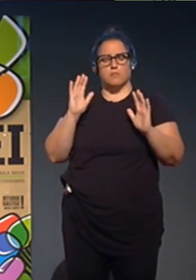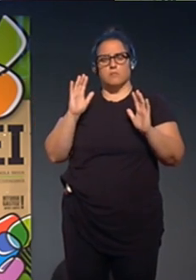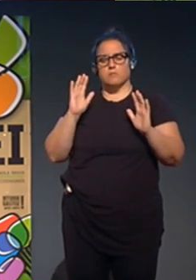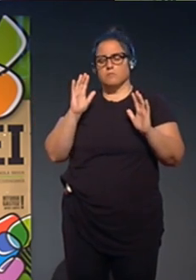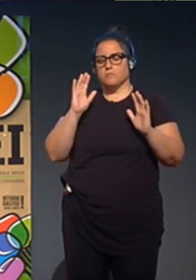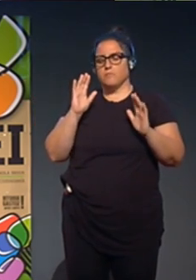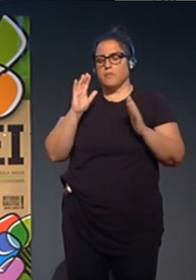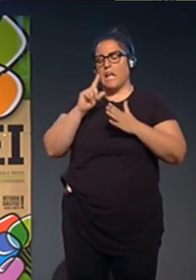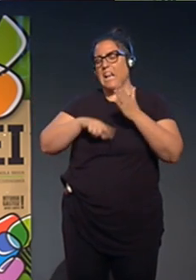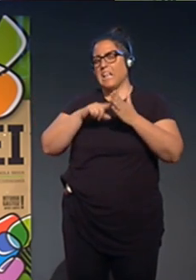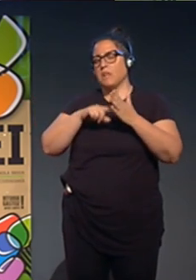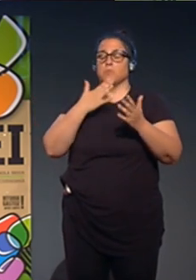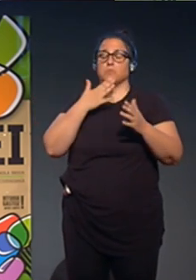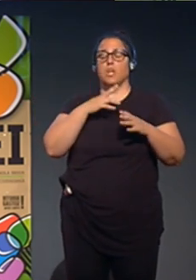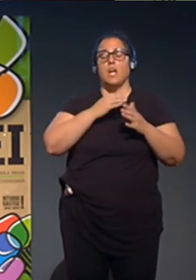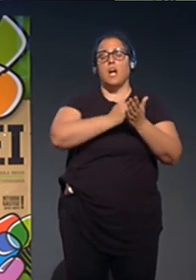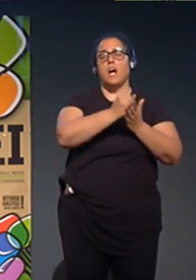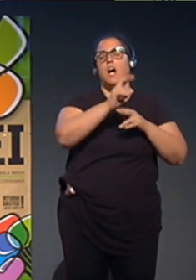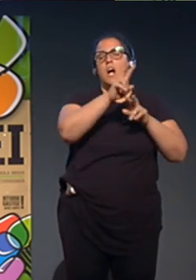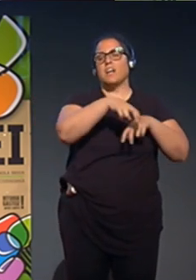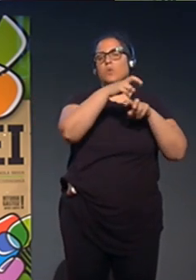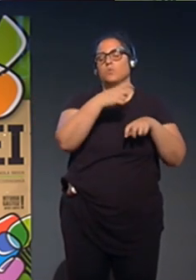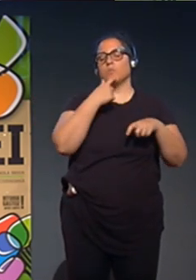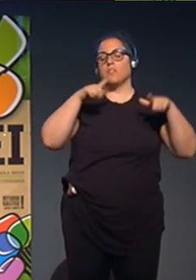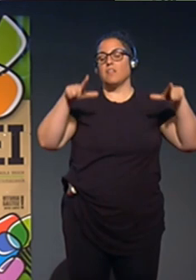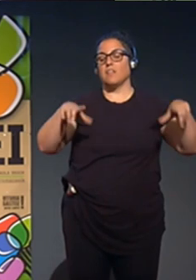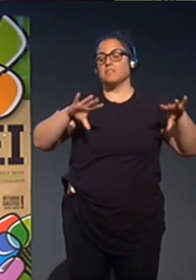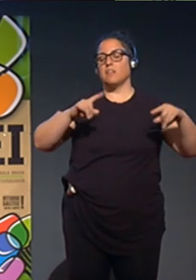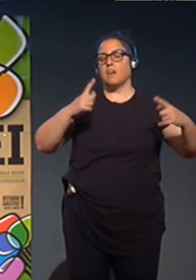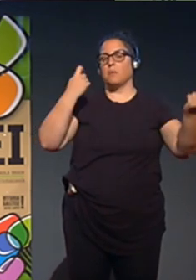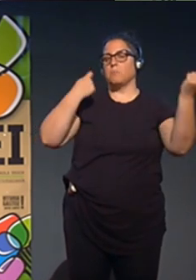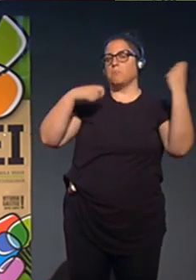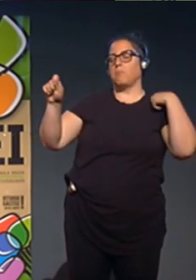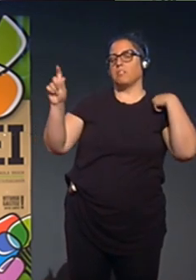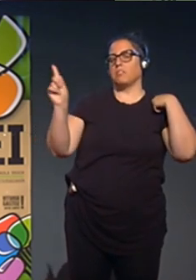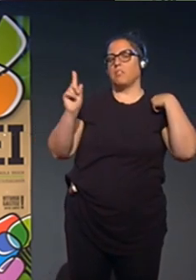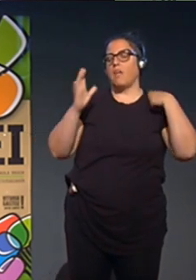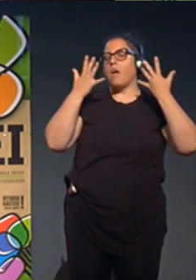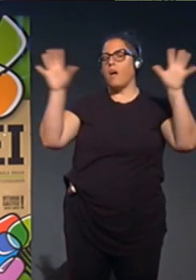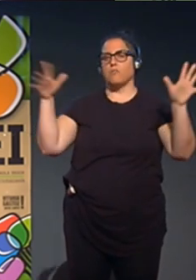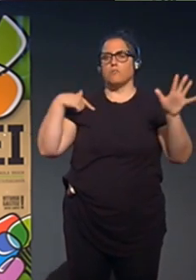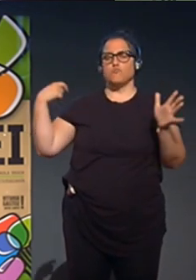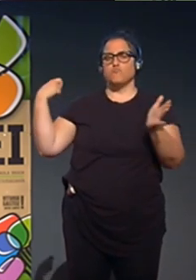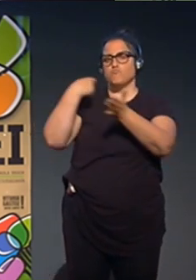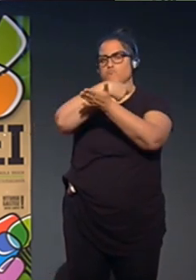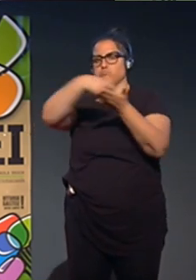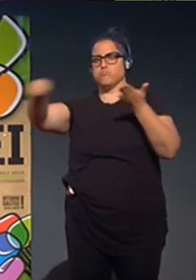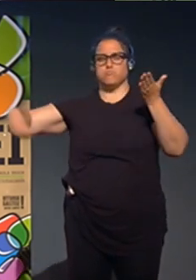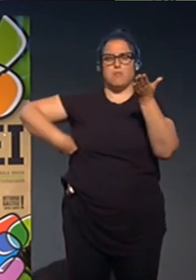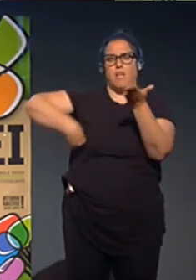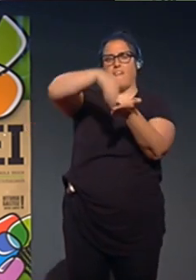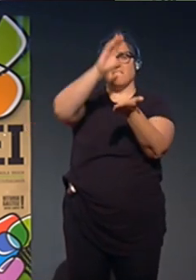alquilando porque claro El agricultor dice No yo no te vendo Aunque me pagues mucho para a la gran compañía que además